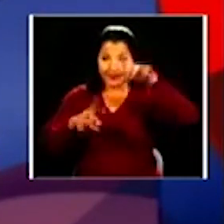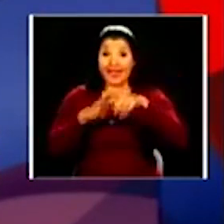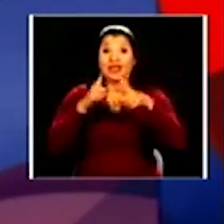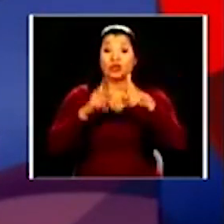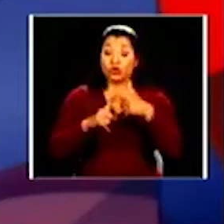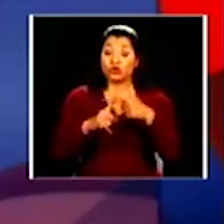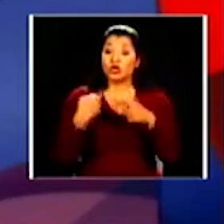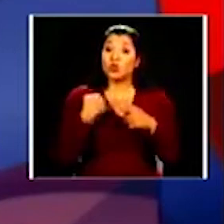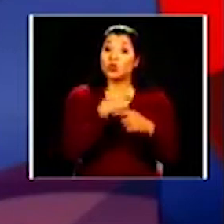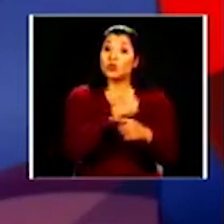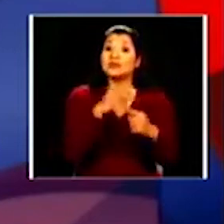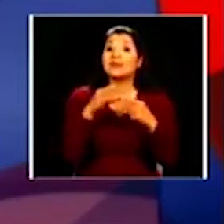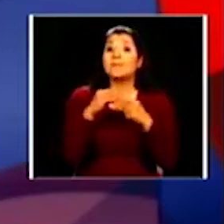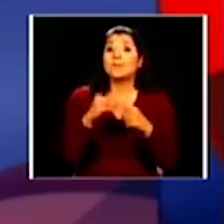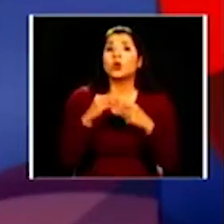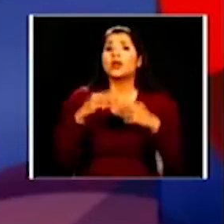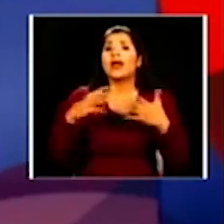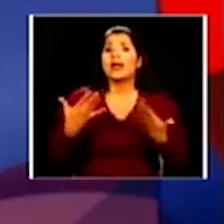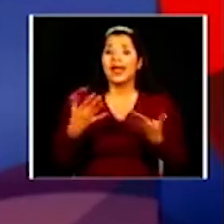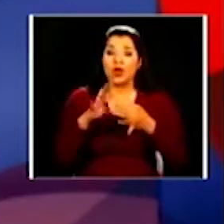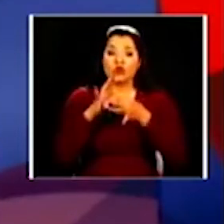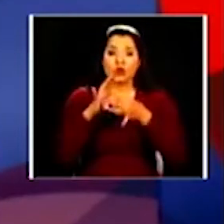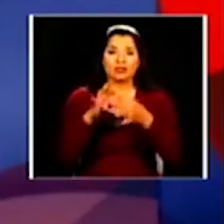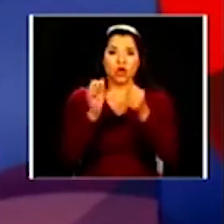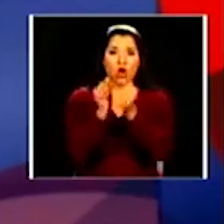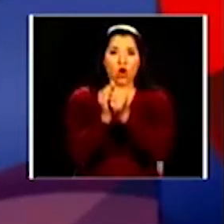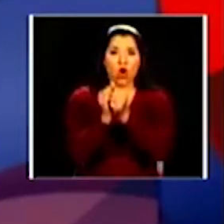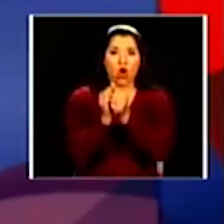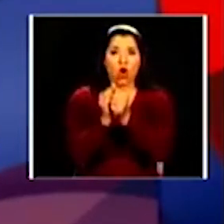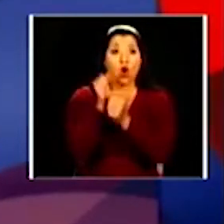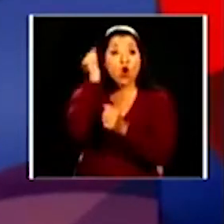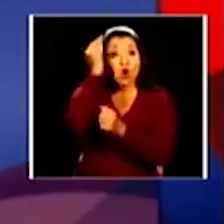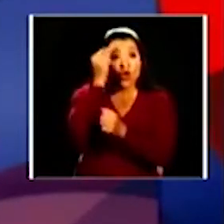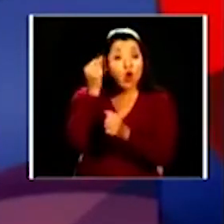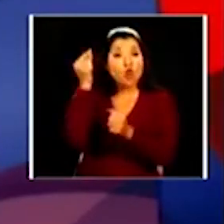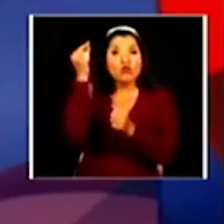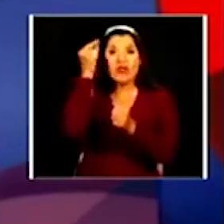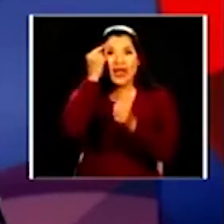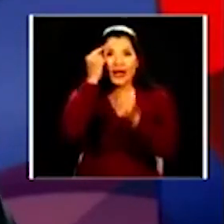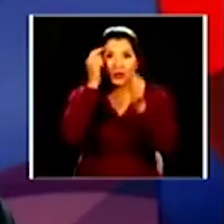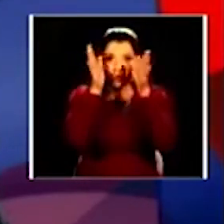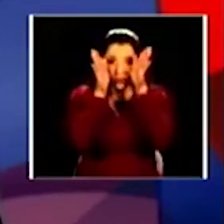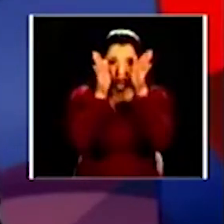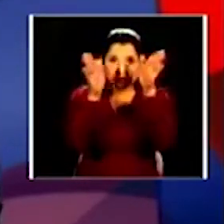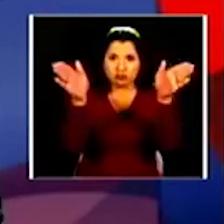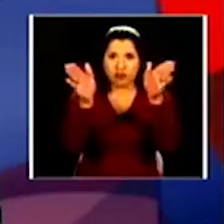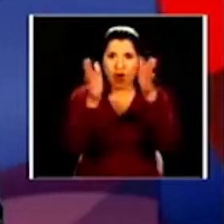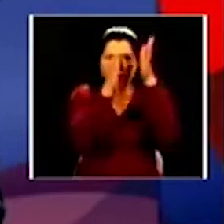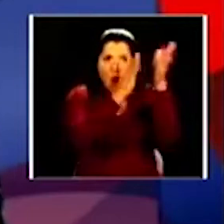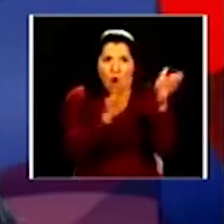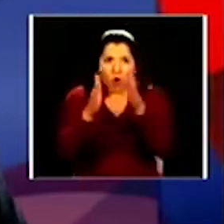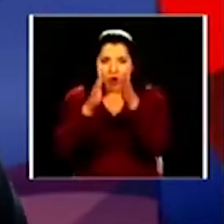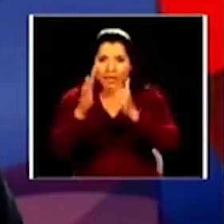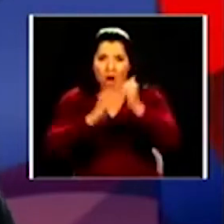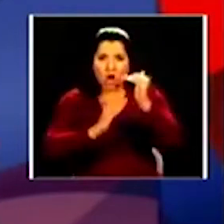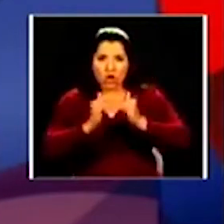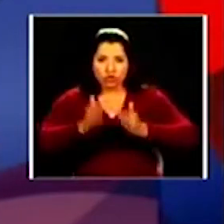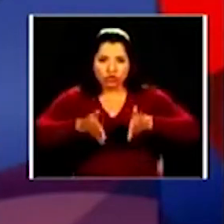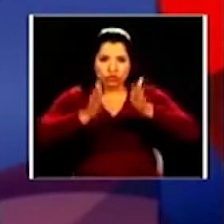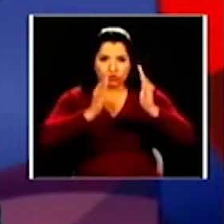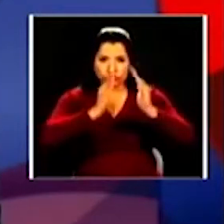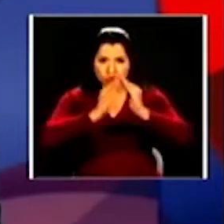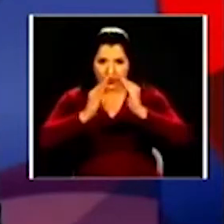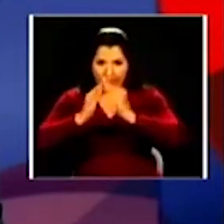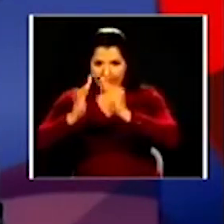prioridades tiene que ver con todo lo que es gobernanza multinivel, todo lo que es ordenamiento territorial, procura de planes